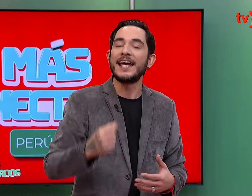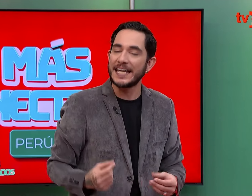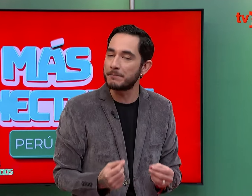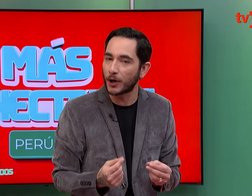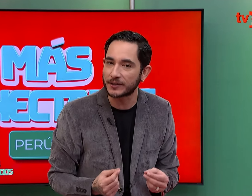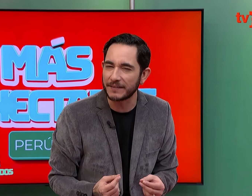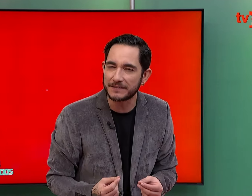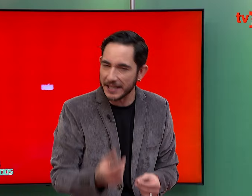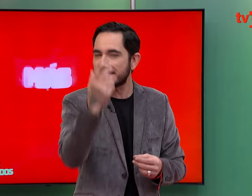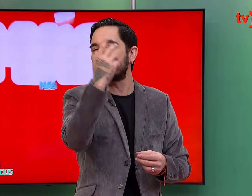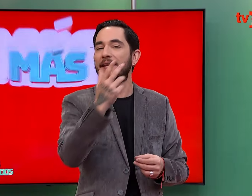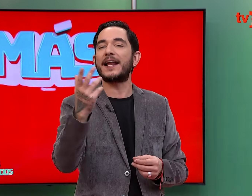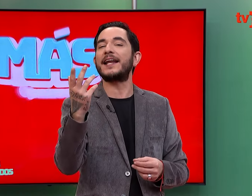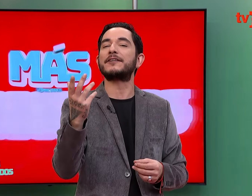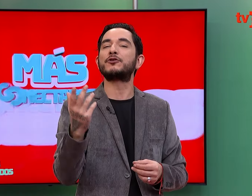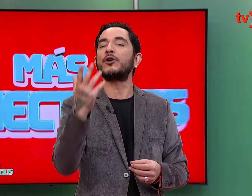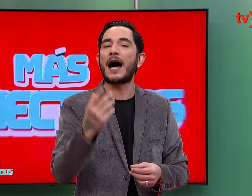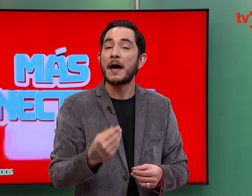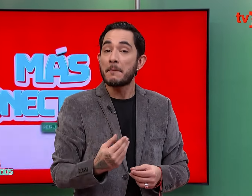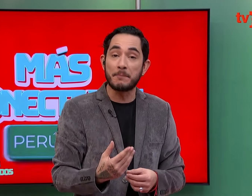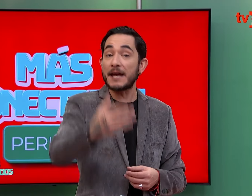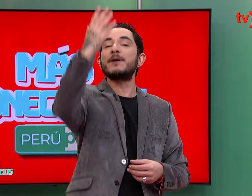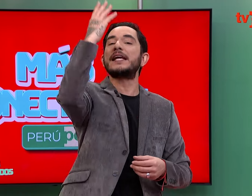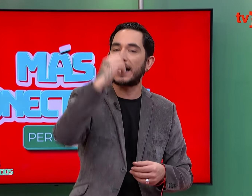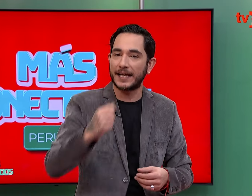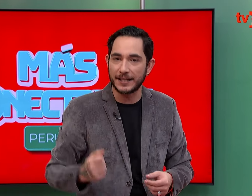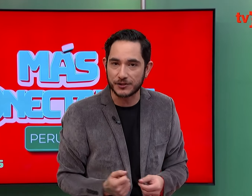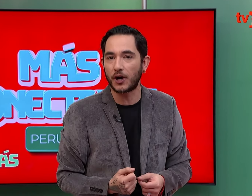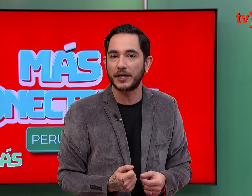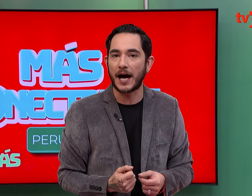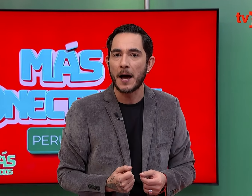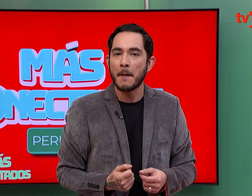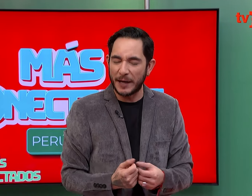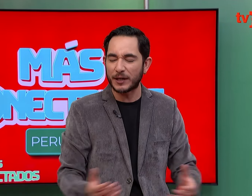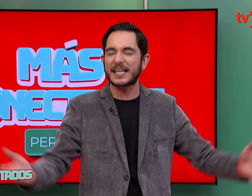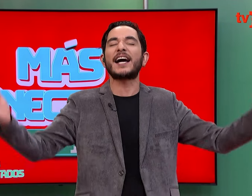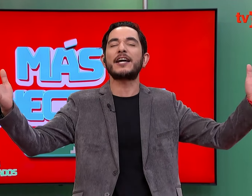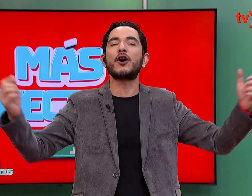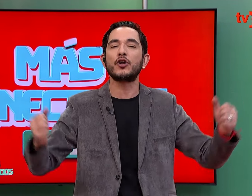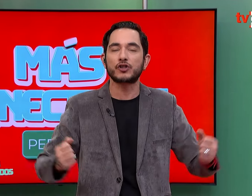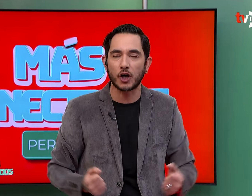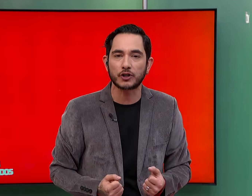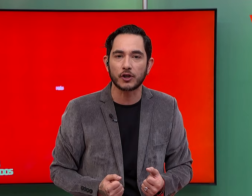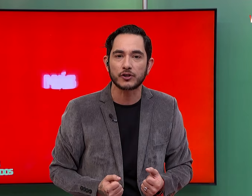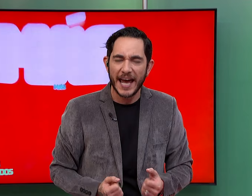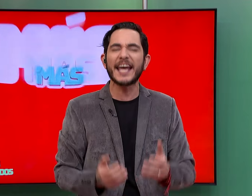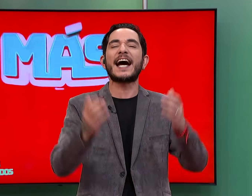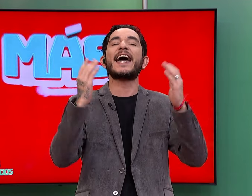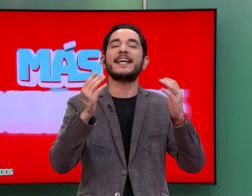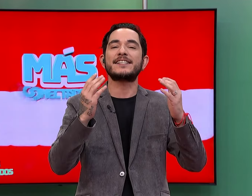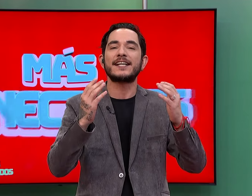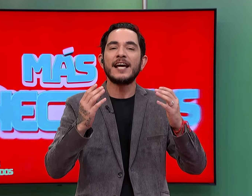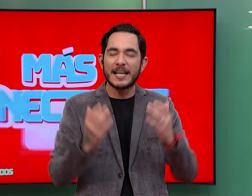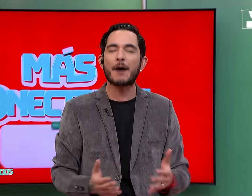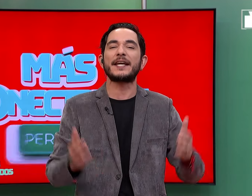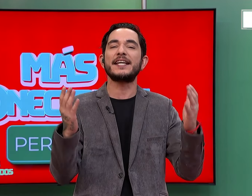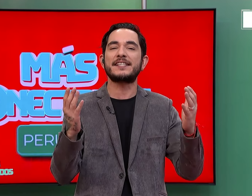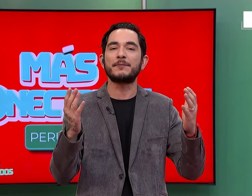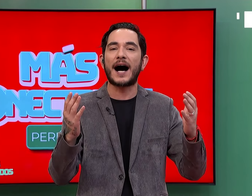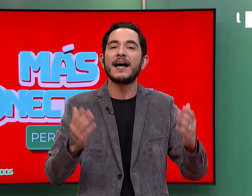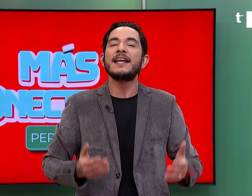parte importante de la lectura bíblica de la historia. Pero está aquí con nosotros. ¿Quién? Ella es